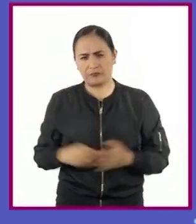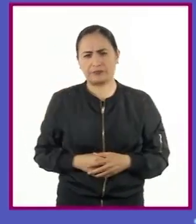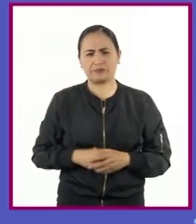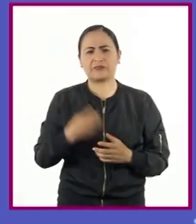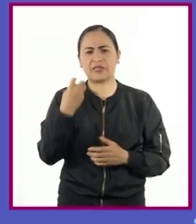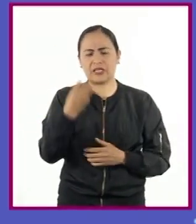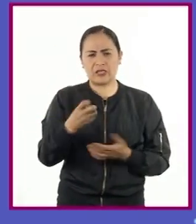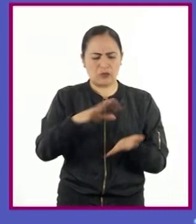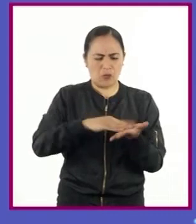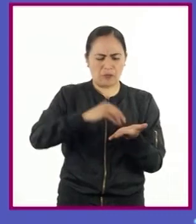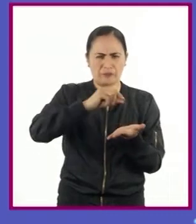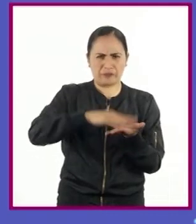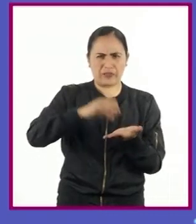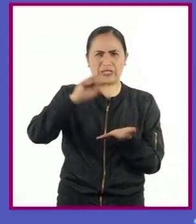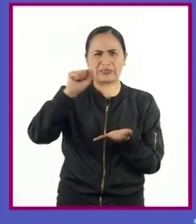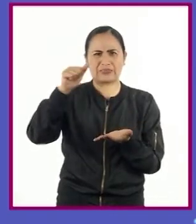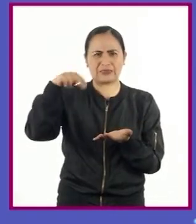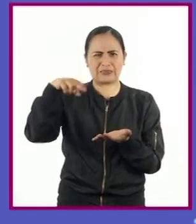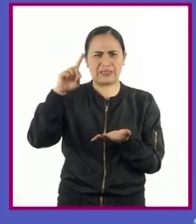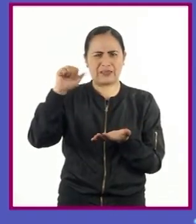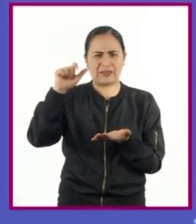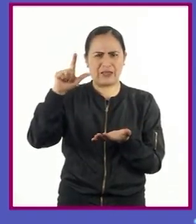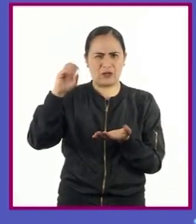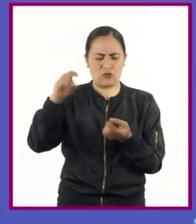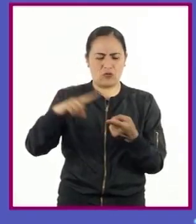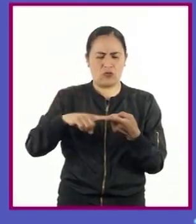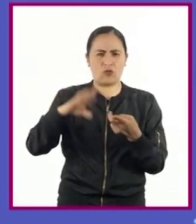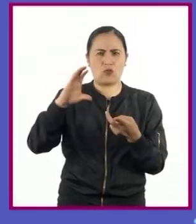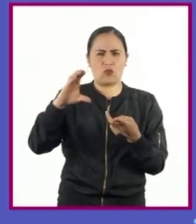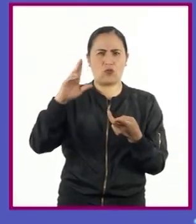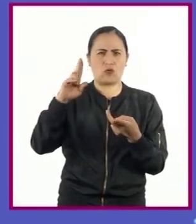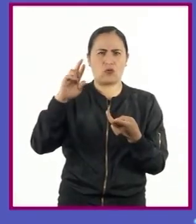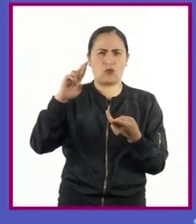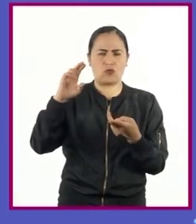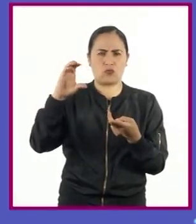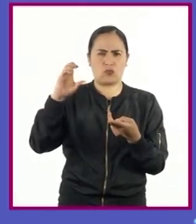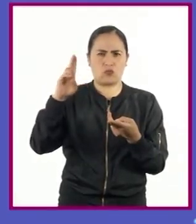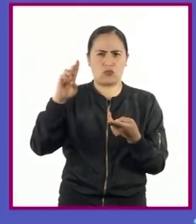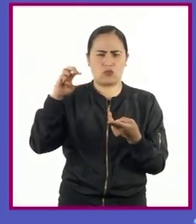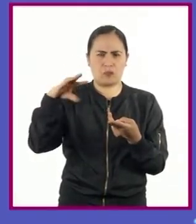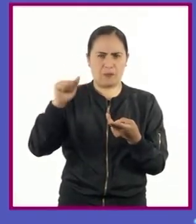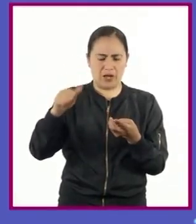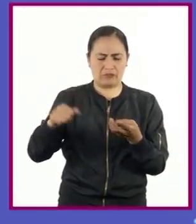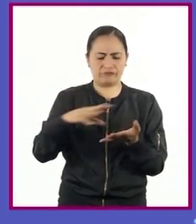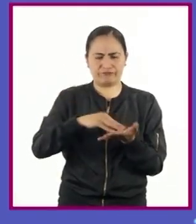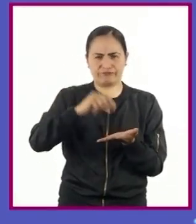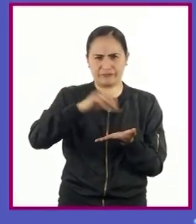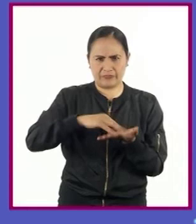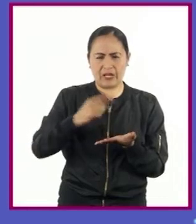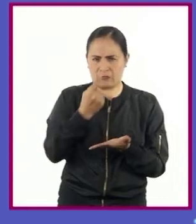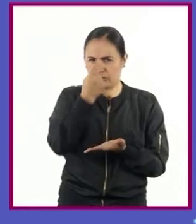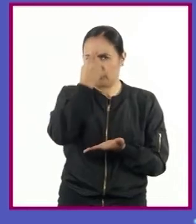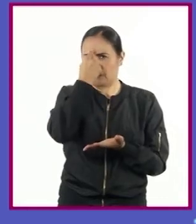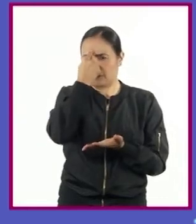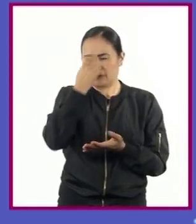hecho de una pasta de sándalo, cúrcuma, arcilla carbón y ceniza.